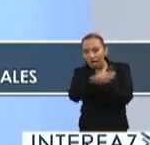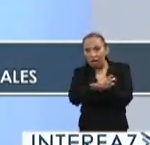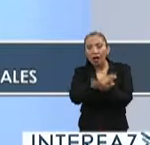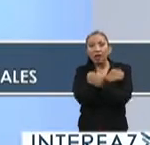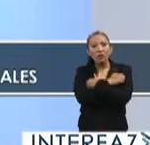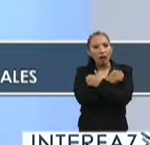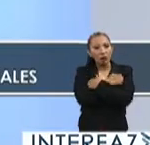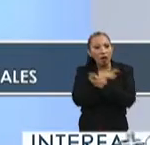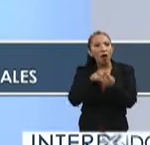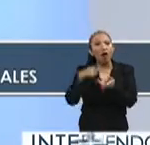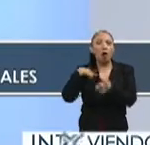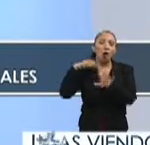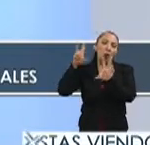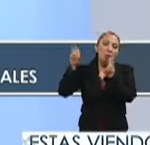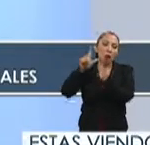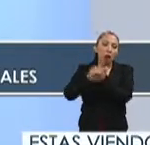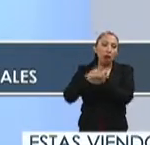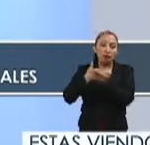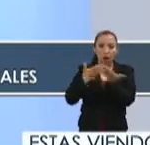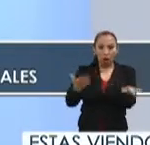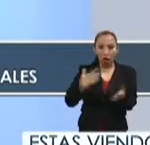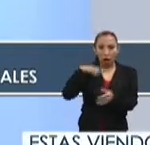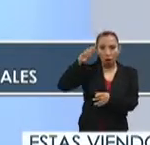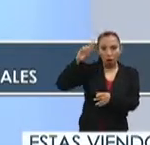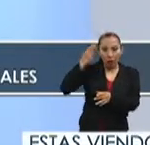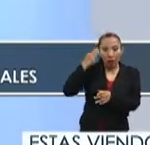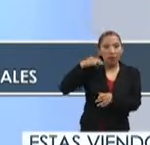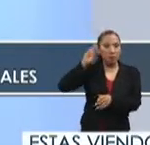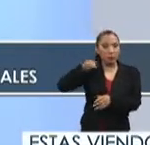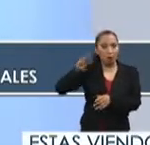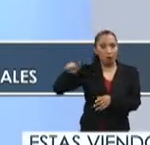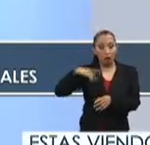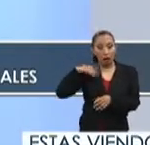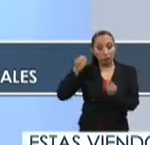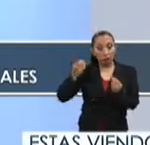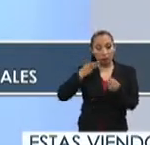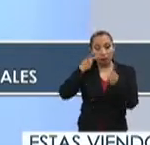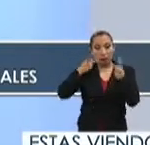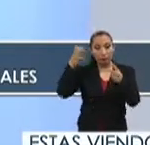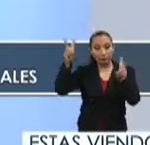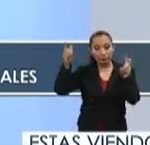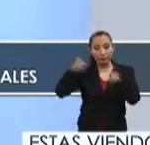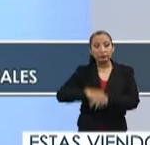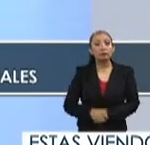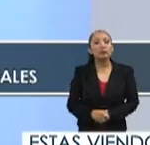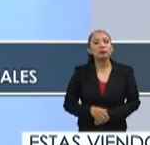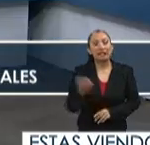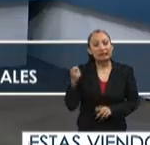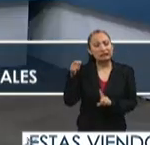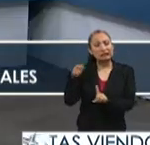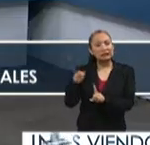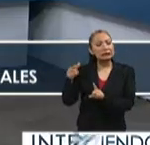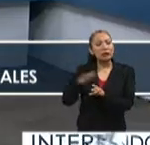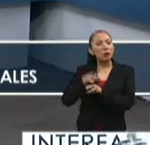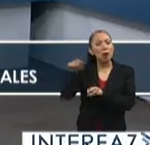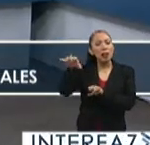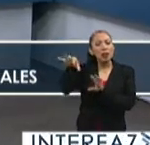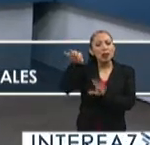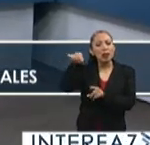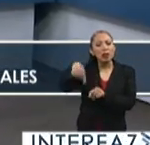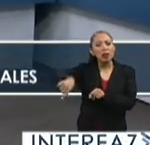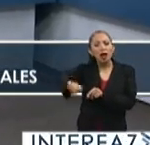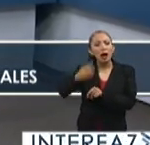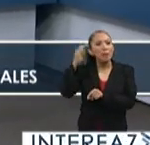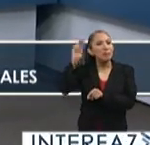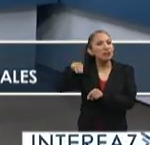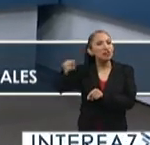cosas legales y la situación actual de la Universidad de Michoacán. Hubo mucho de eso también. Justamente en ese punto, ¿cuál es el papel que